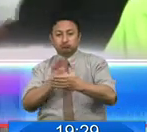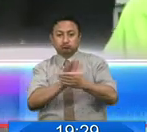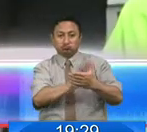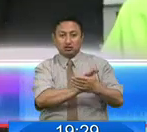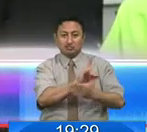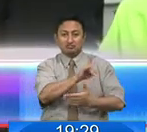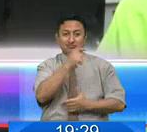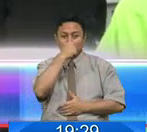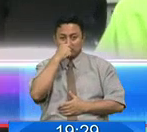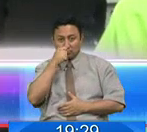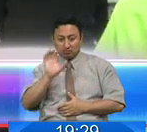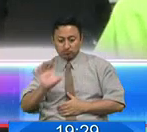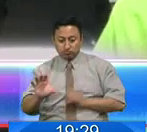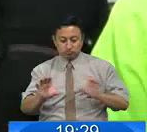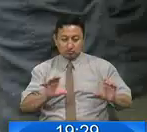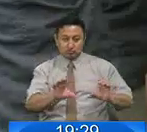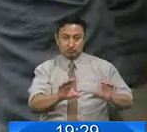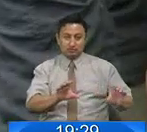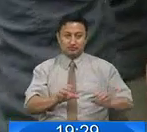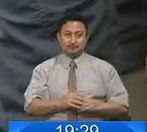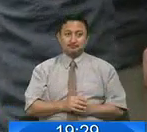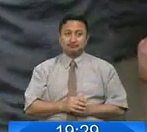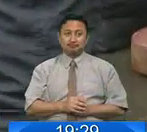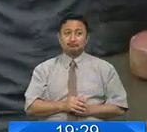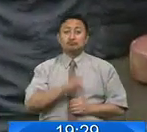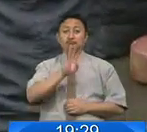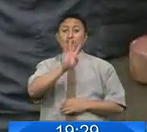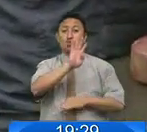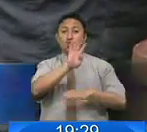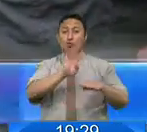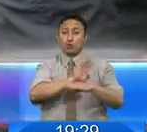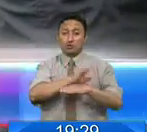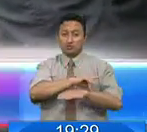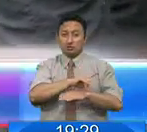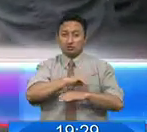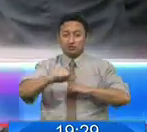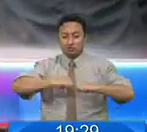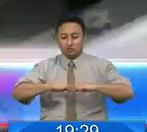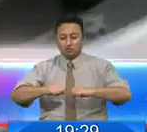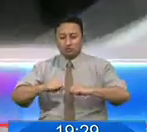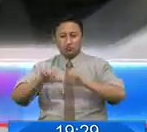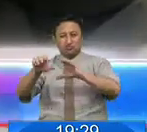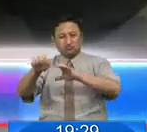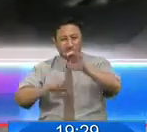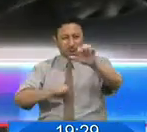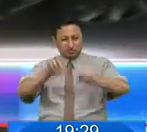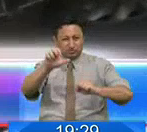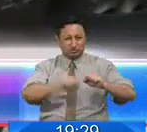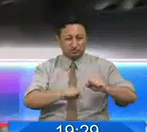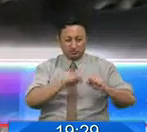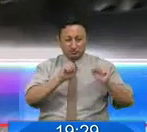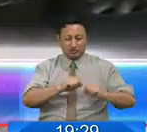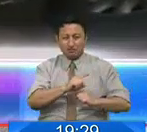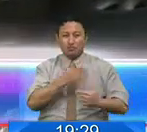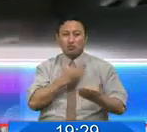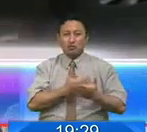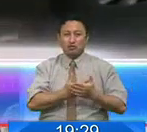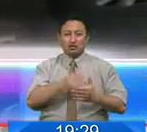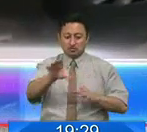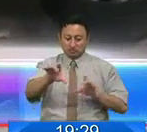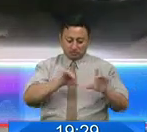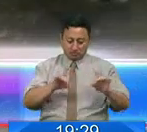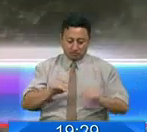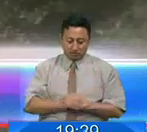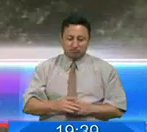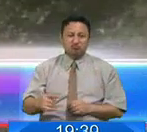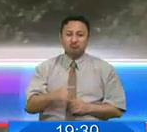encontraba sustancia sujeta a fiscalización cerca de cuatro horas trabajaron los agentes narcóticos y criminalísticas para poder retirar la evidencia del vehículo